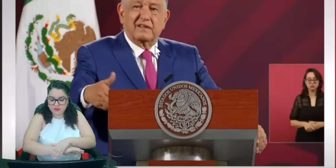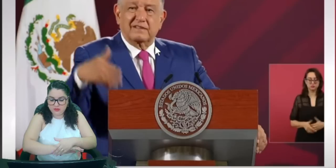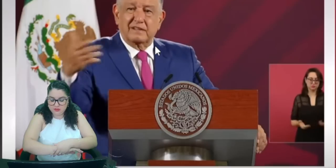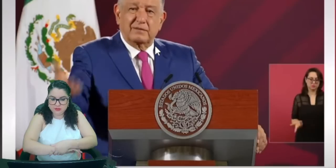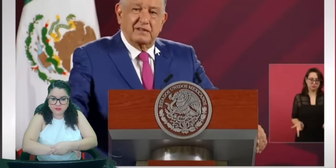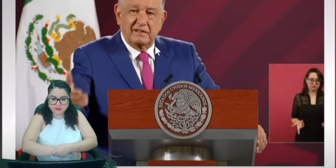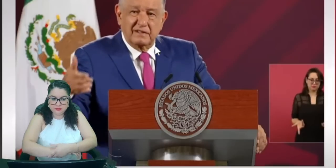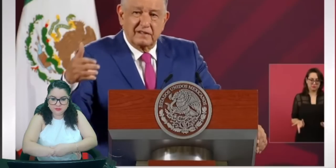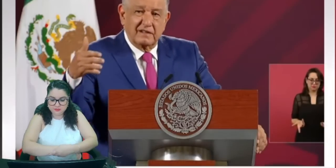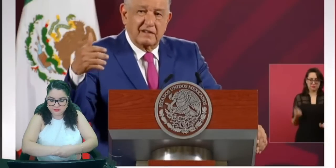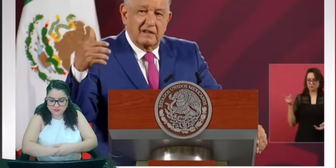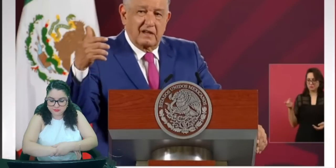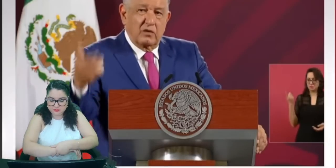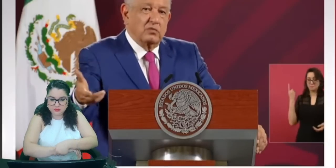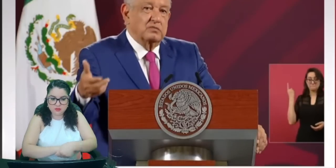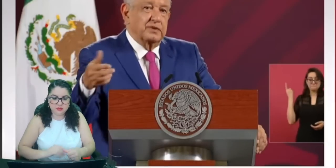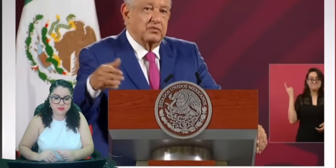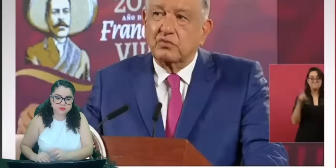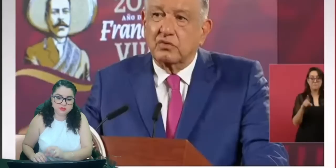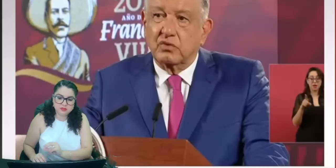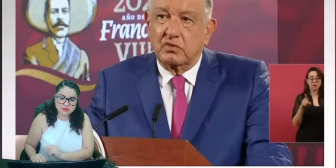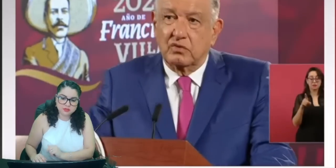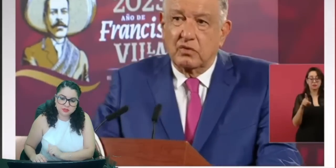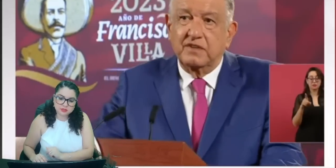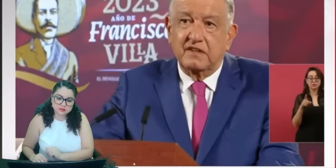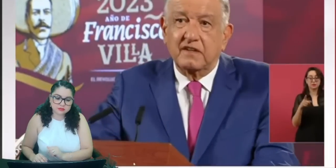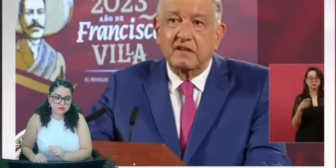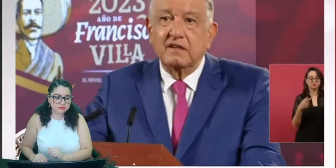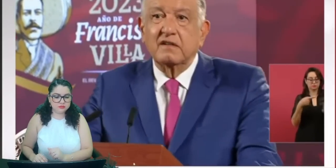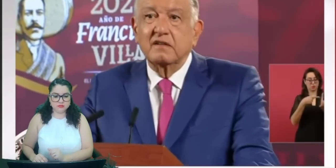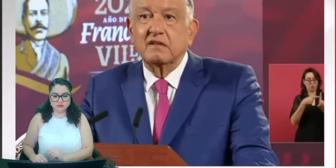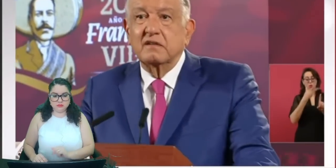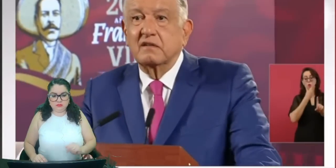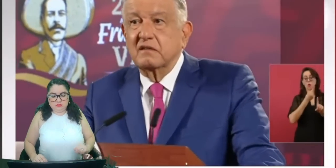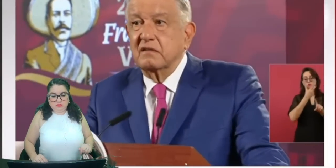Ordena que se libere a un presunto homicida